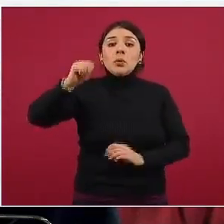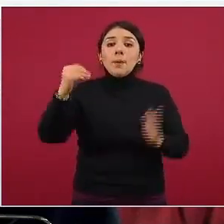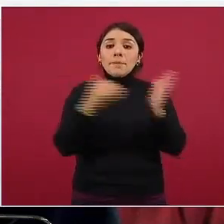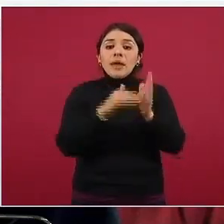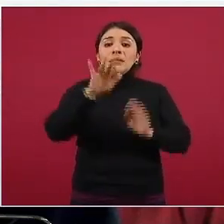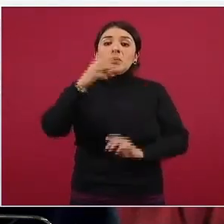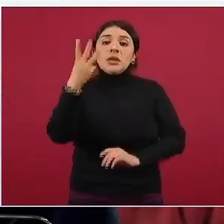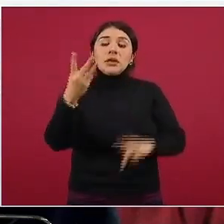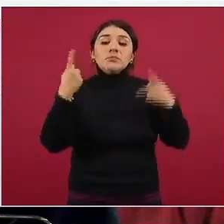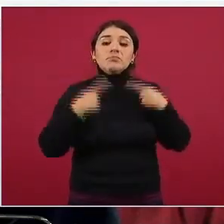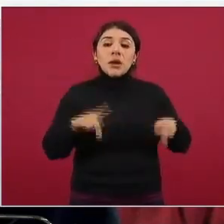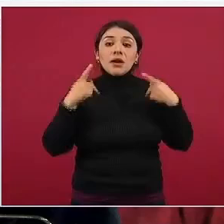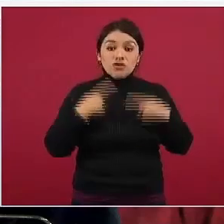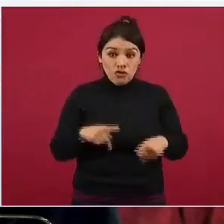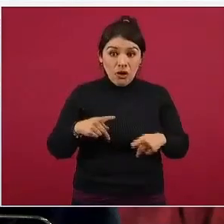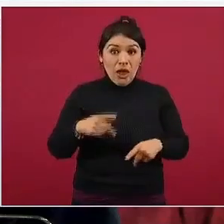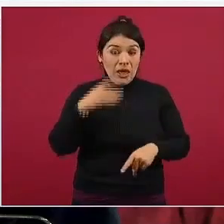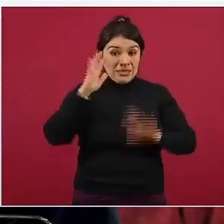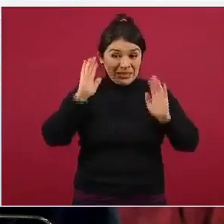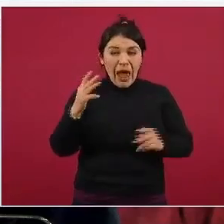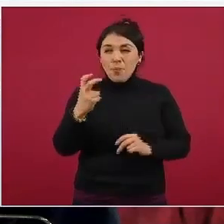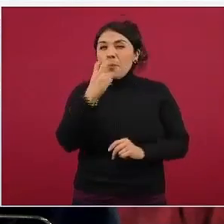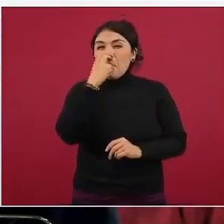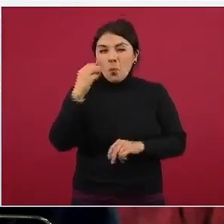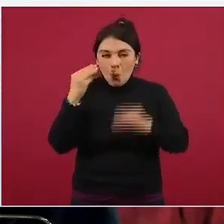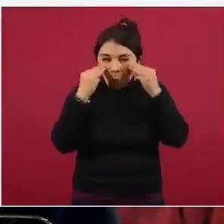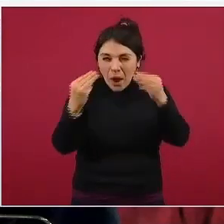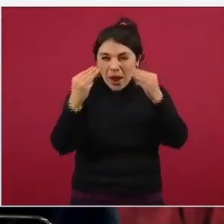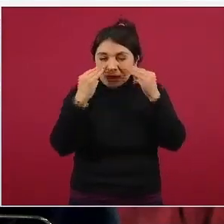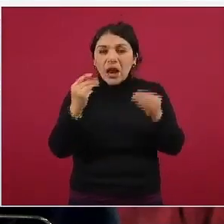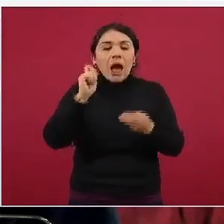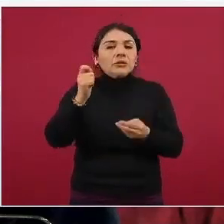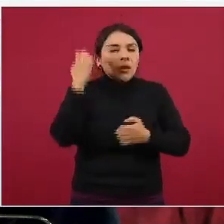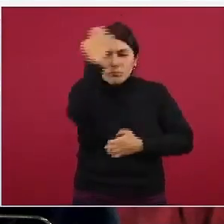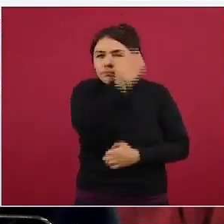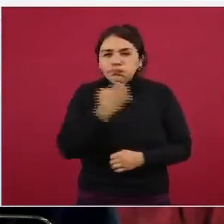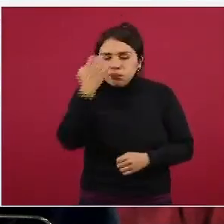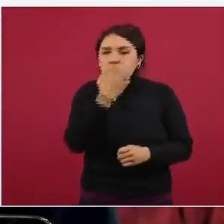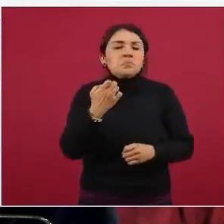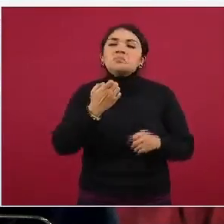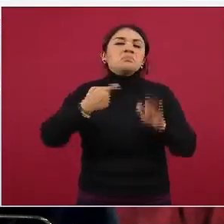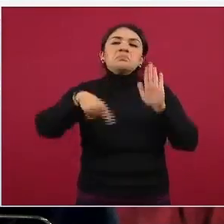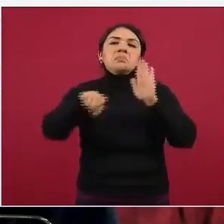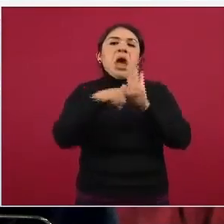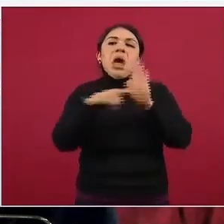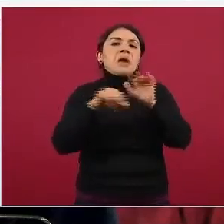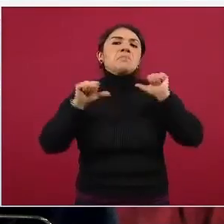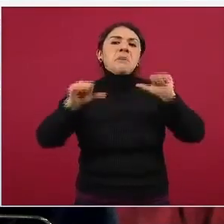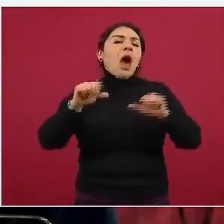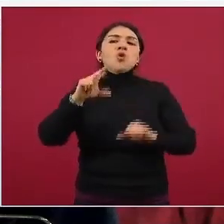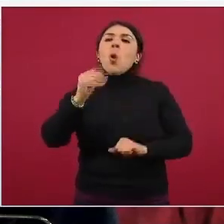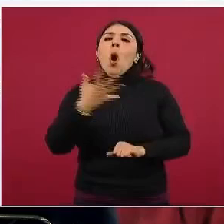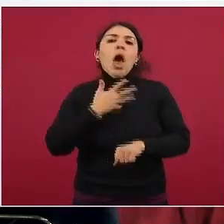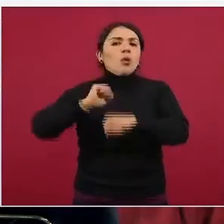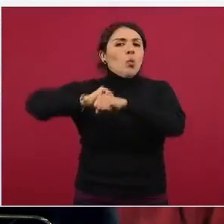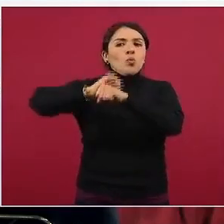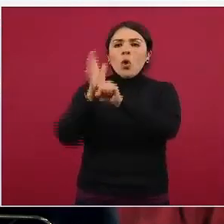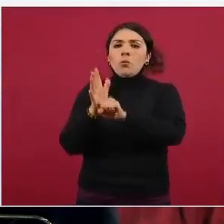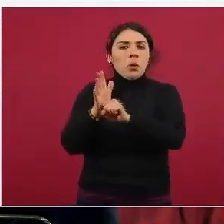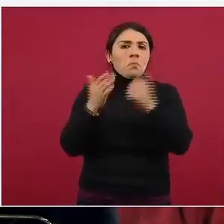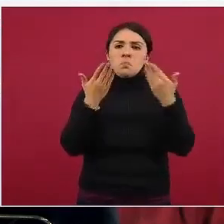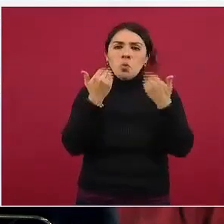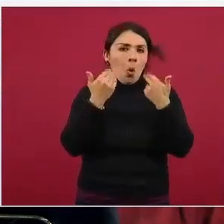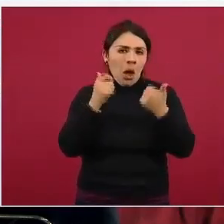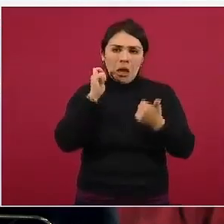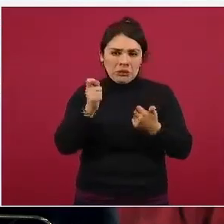1.779.053 personas de las que se les han tomado muestra han salido negativas, es decir, que no se han identificado